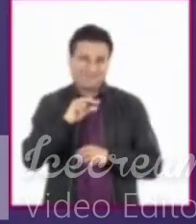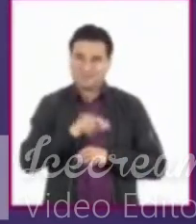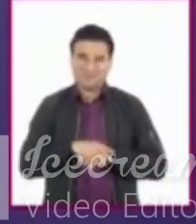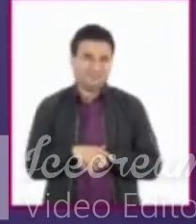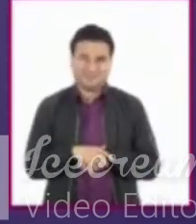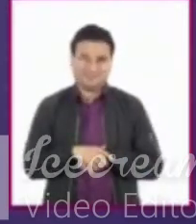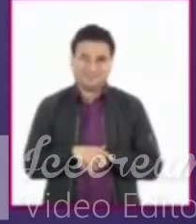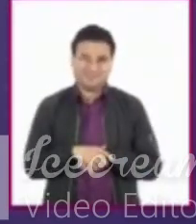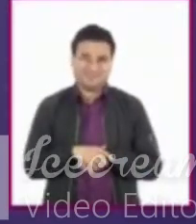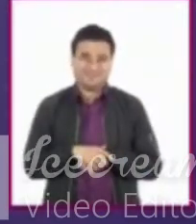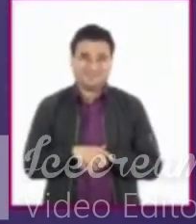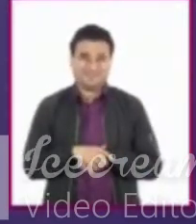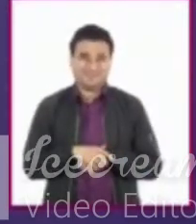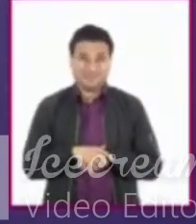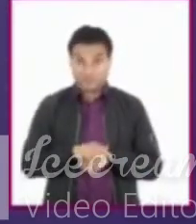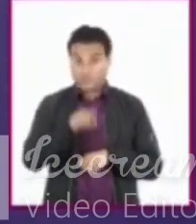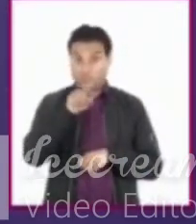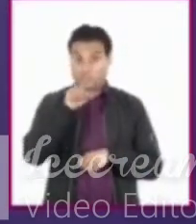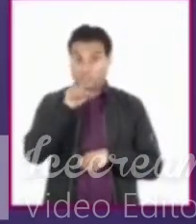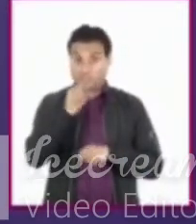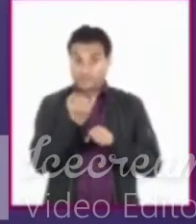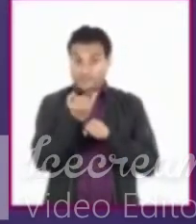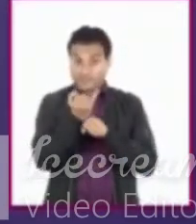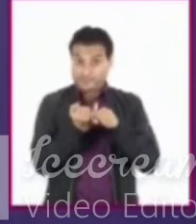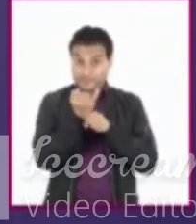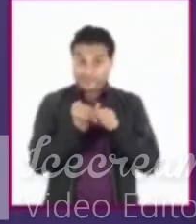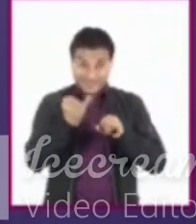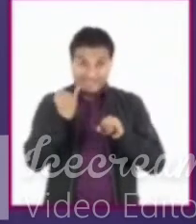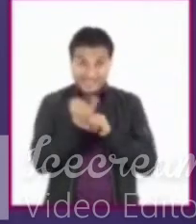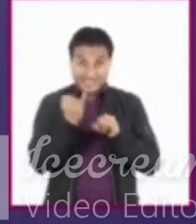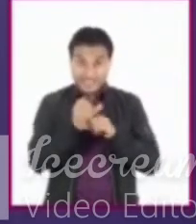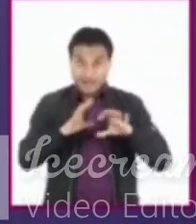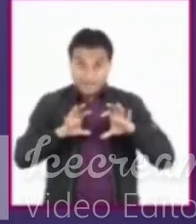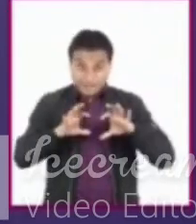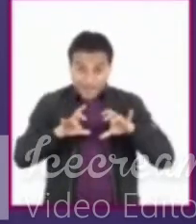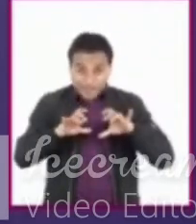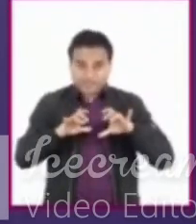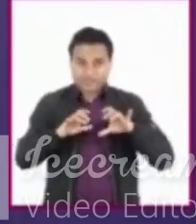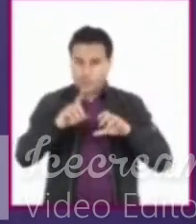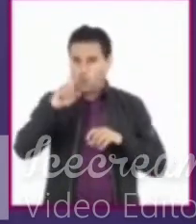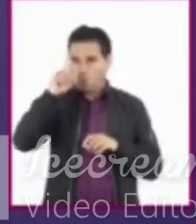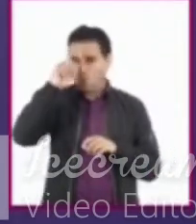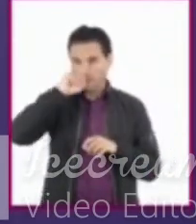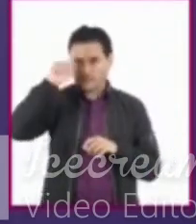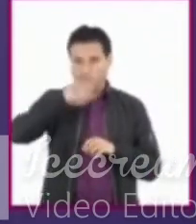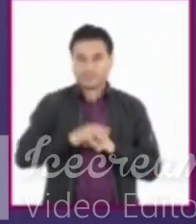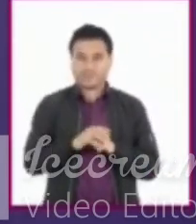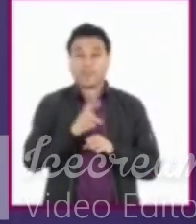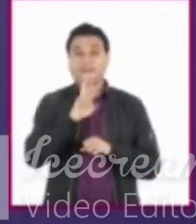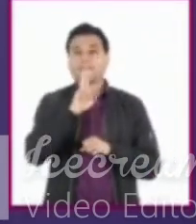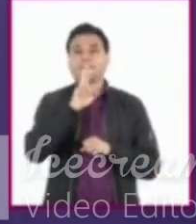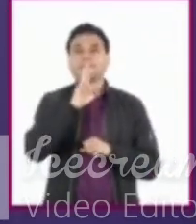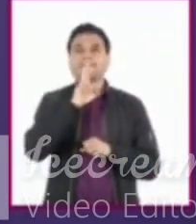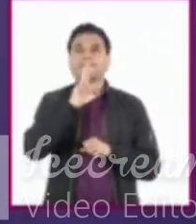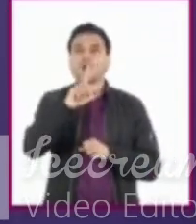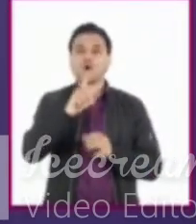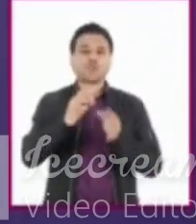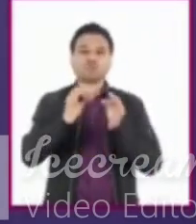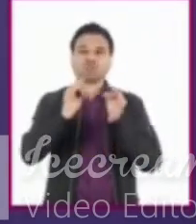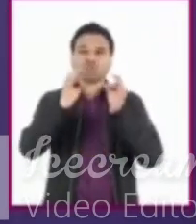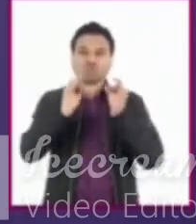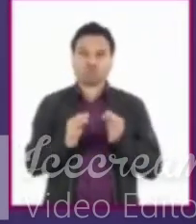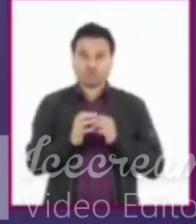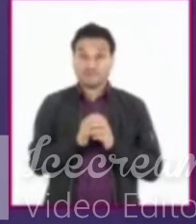Y si realizas búsquedas en páginas de internet, lo más recomendable es que recurras a las